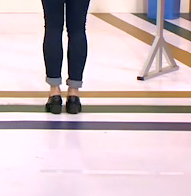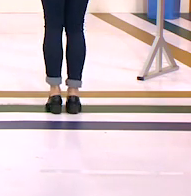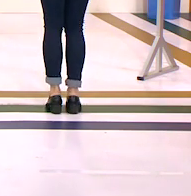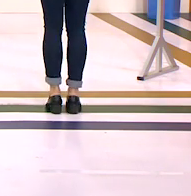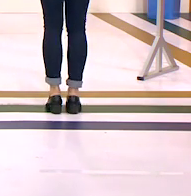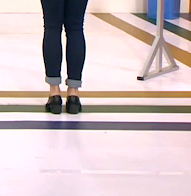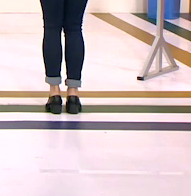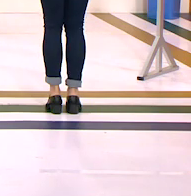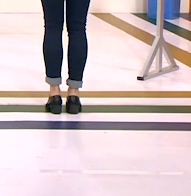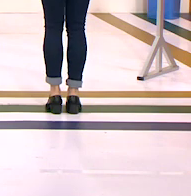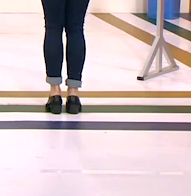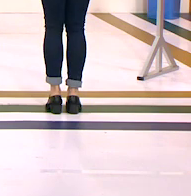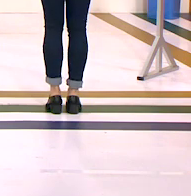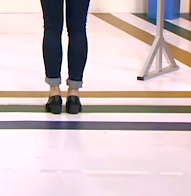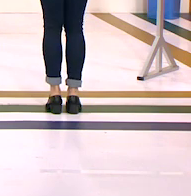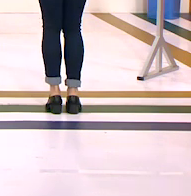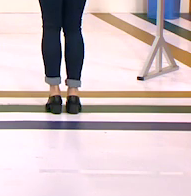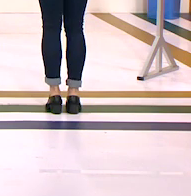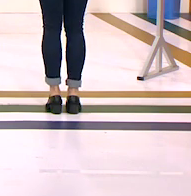2